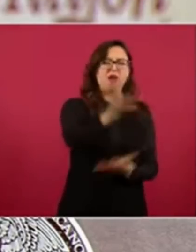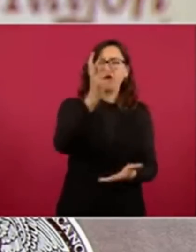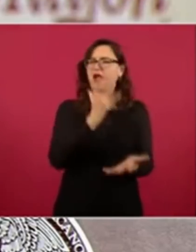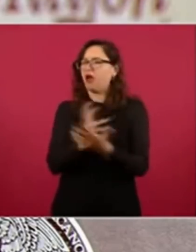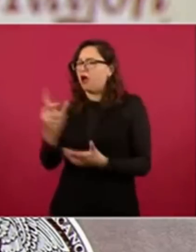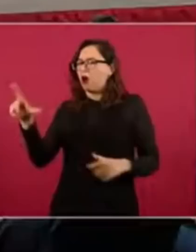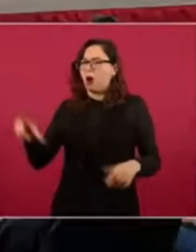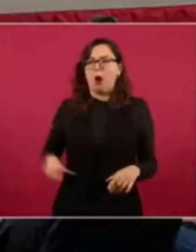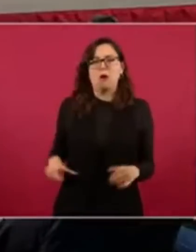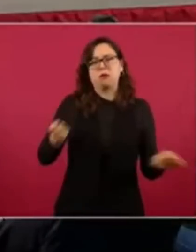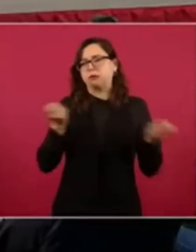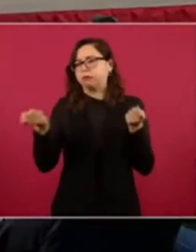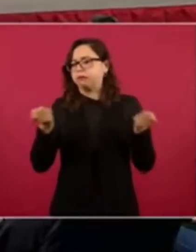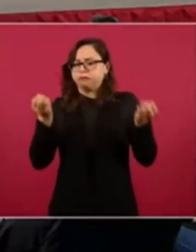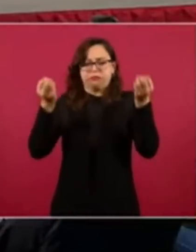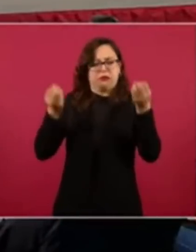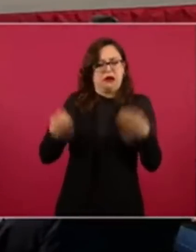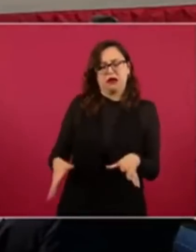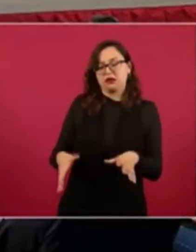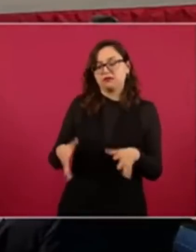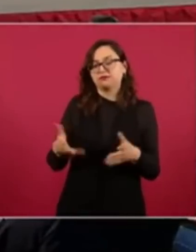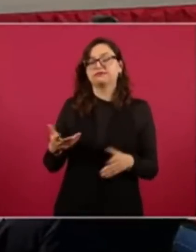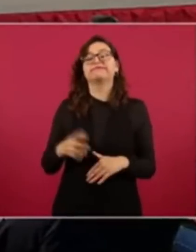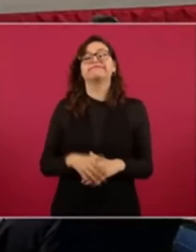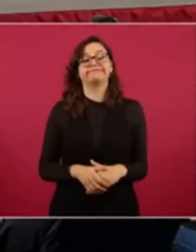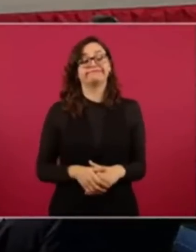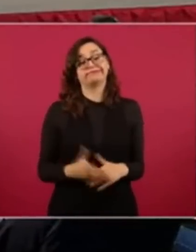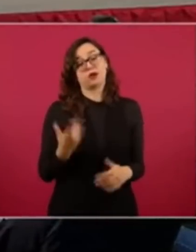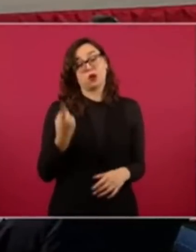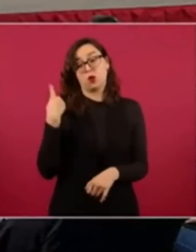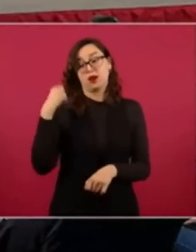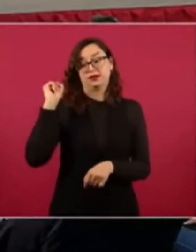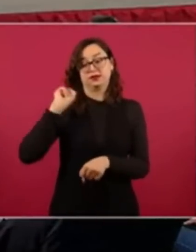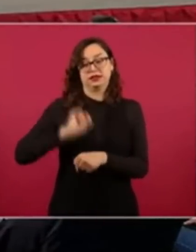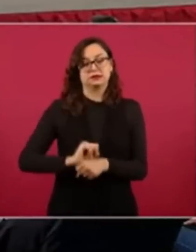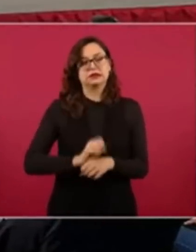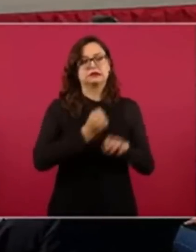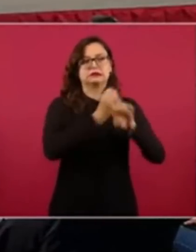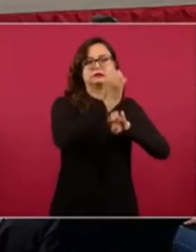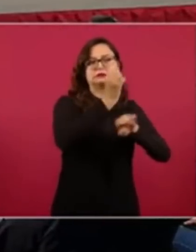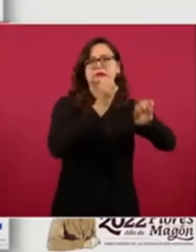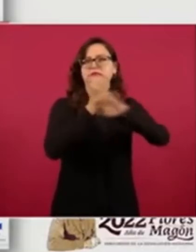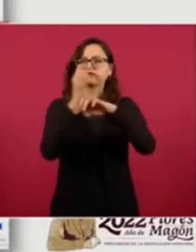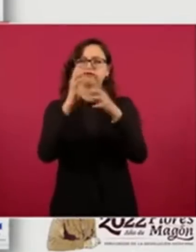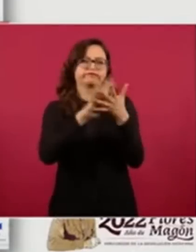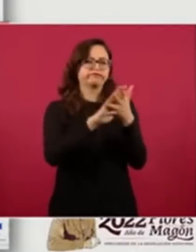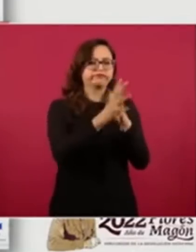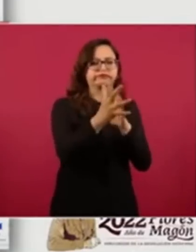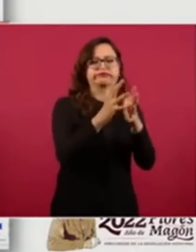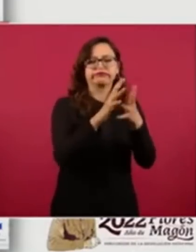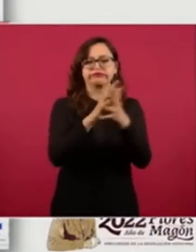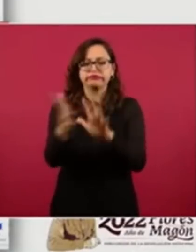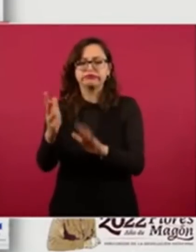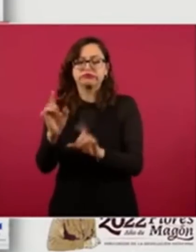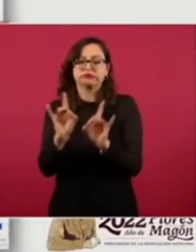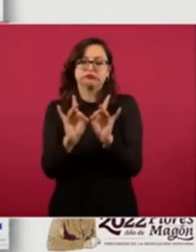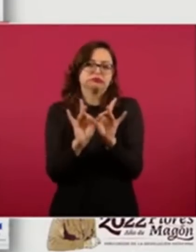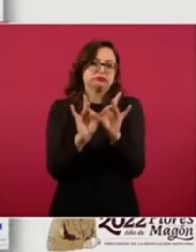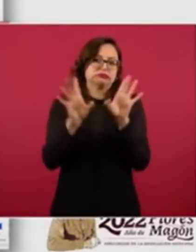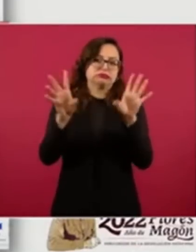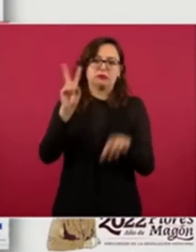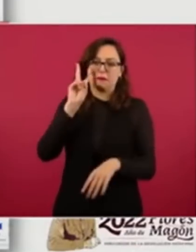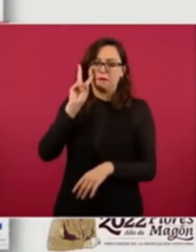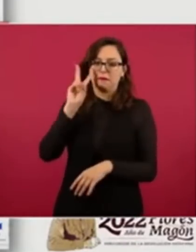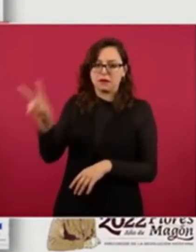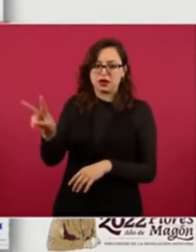de violencia ocurridos la semana pasada en algunos estados del país, en medios de comunicación y también en las redes, se desató